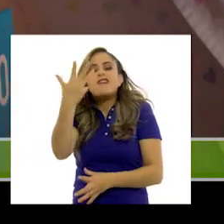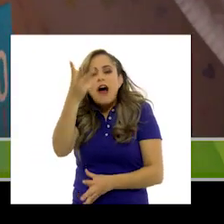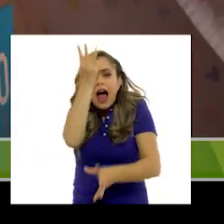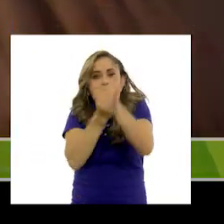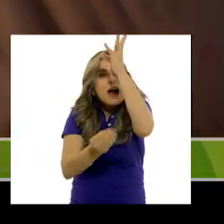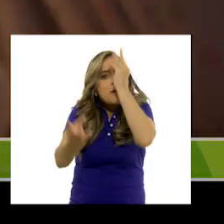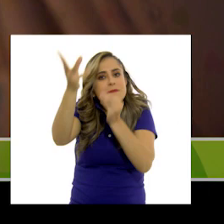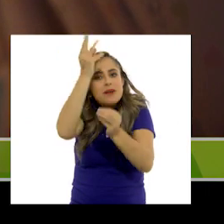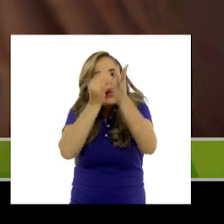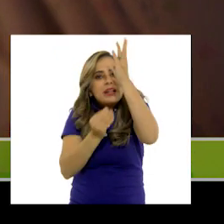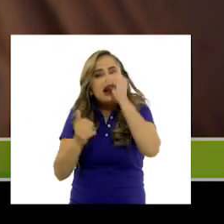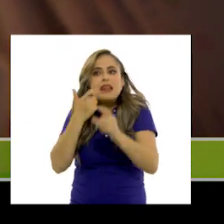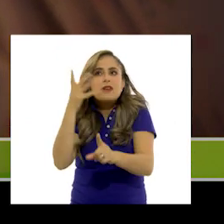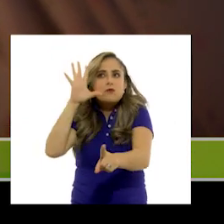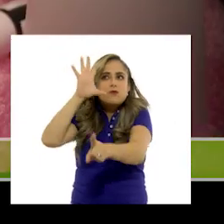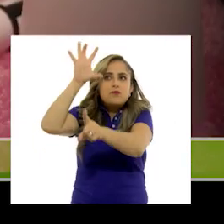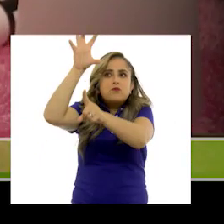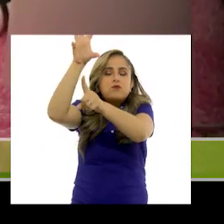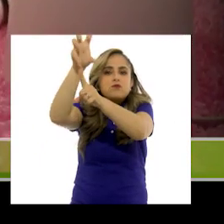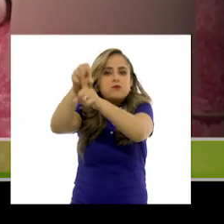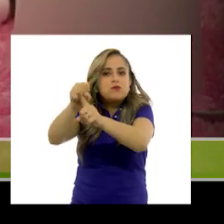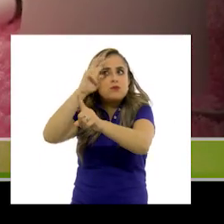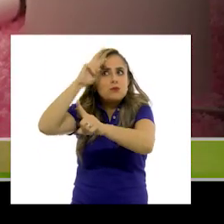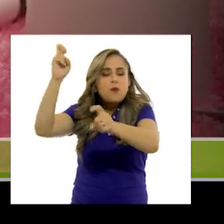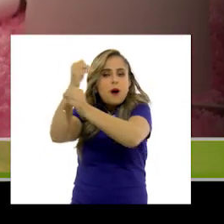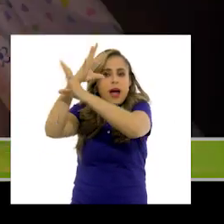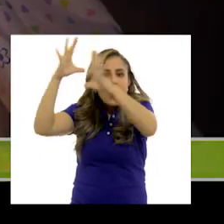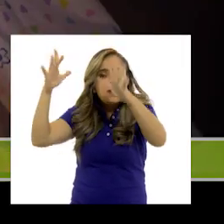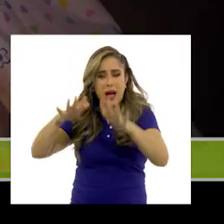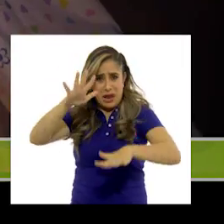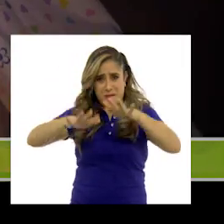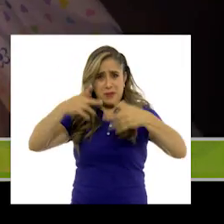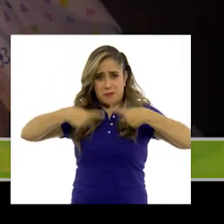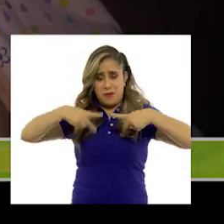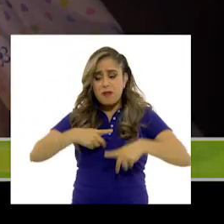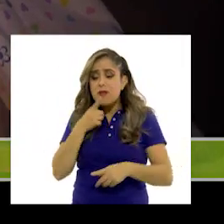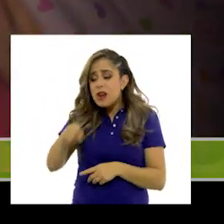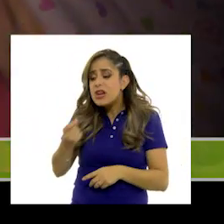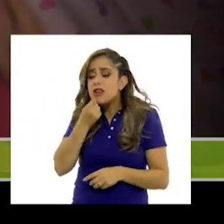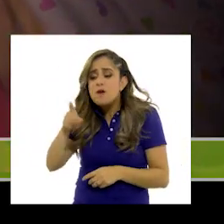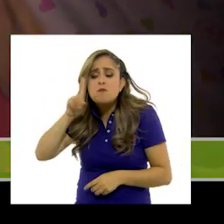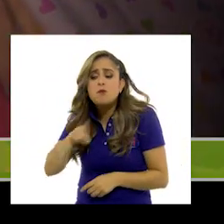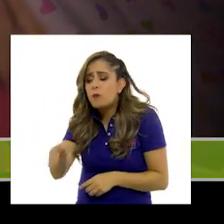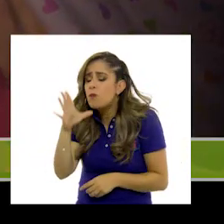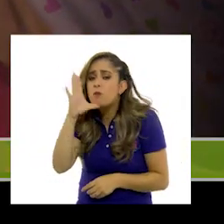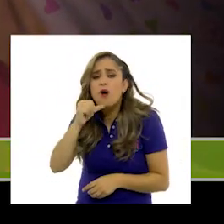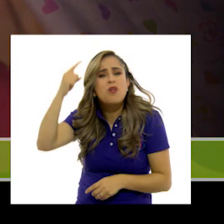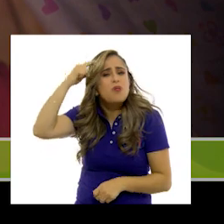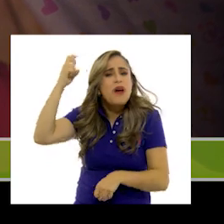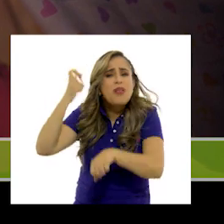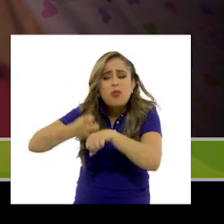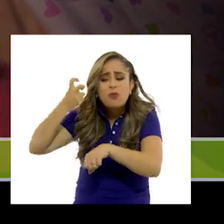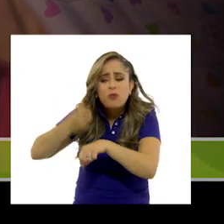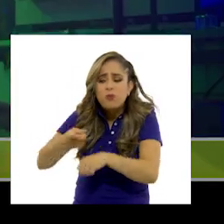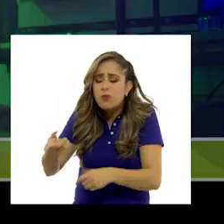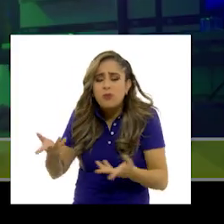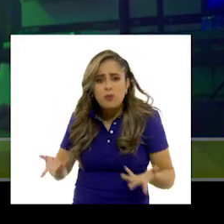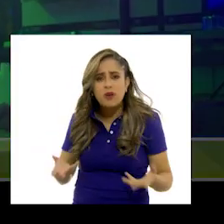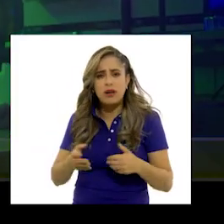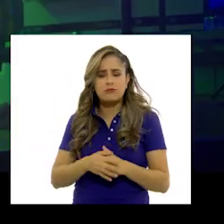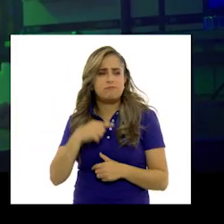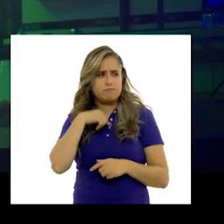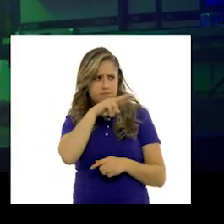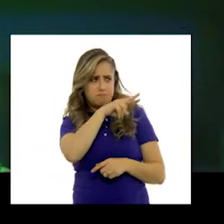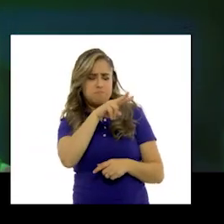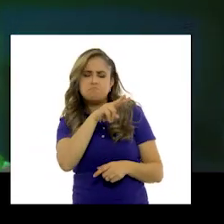necesario para cumplir mi sueño, aunque muchas veces la gente me dijera: las niñas no pueden, son cabezas huecas. Esas